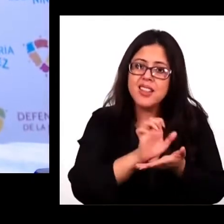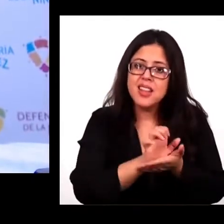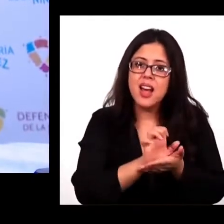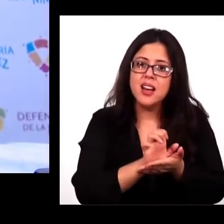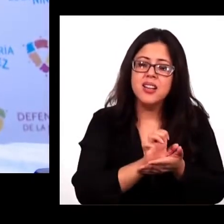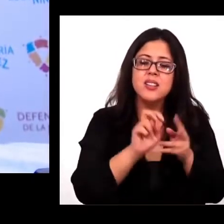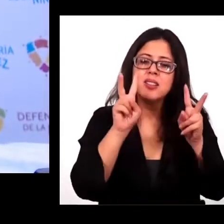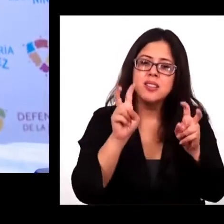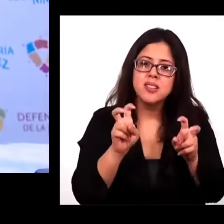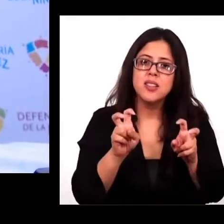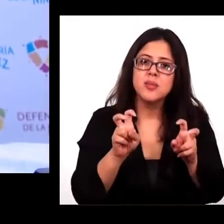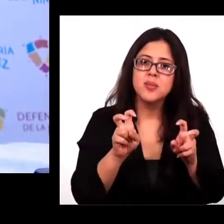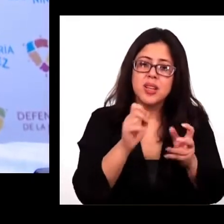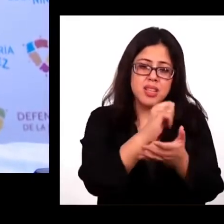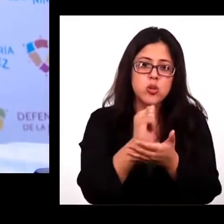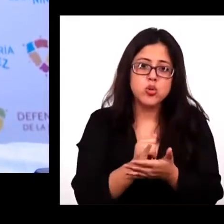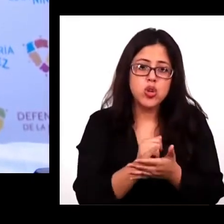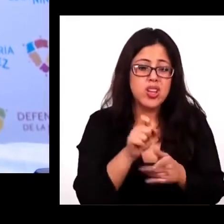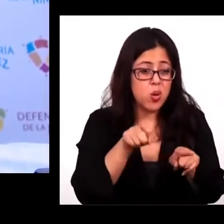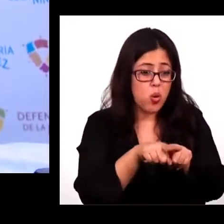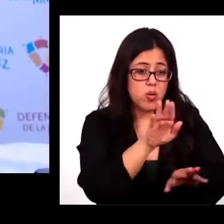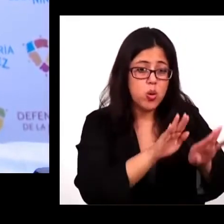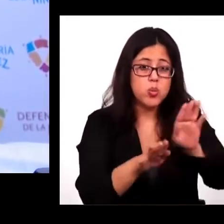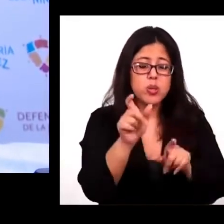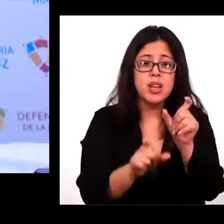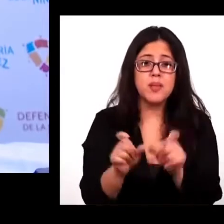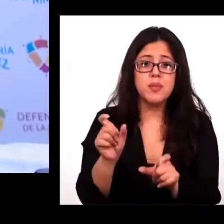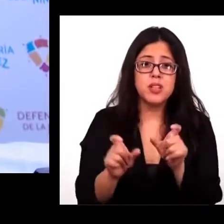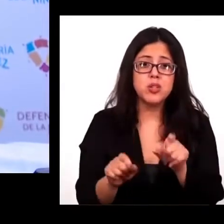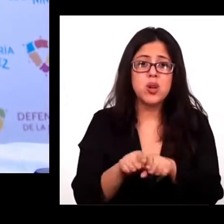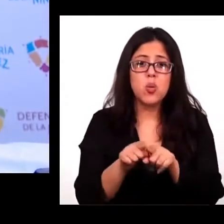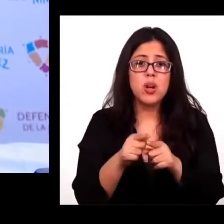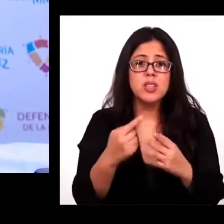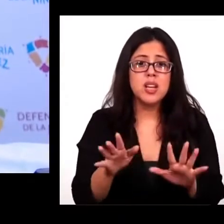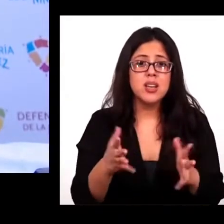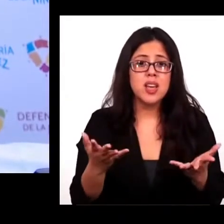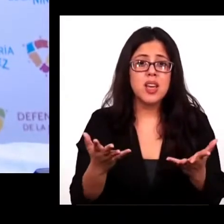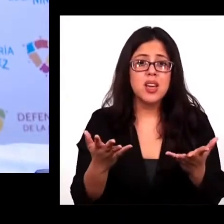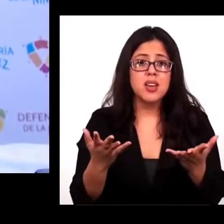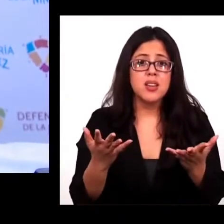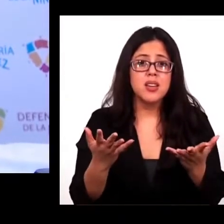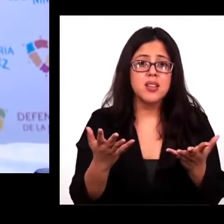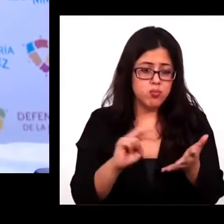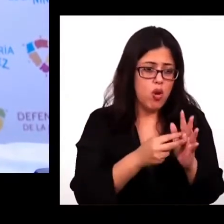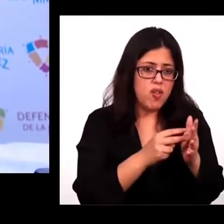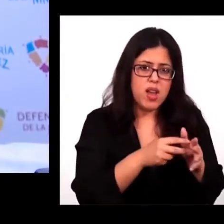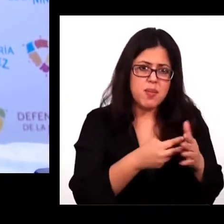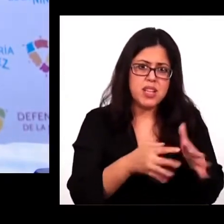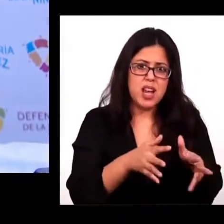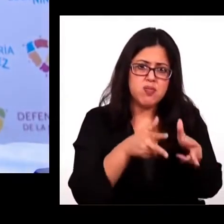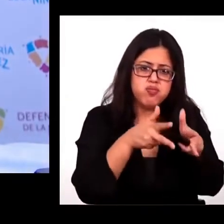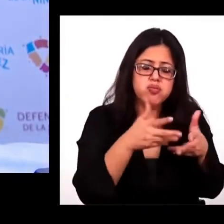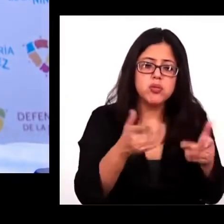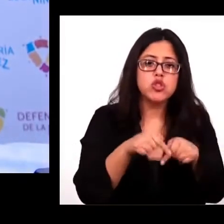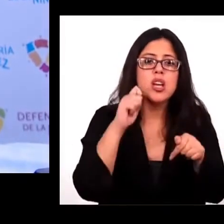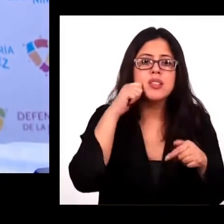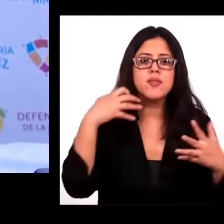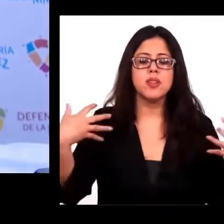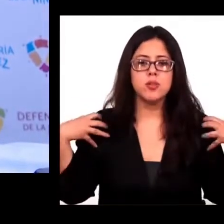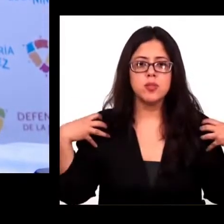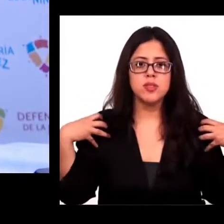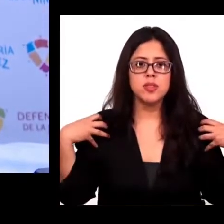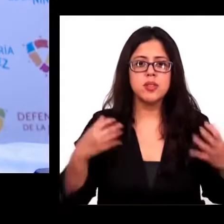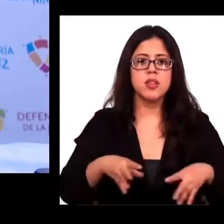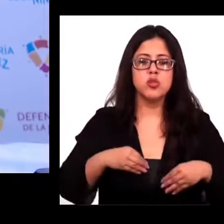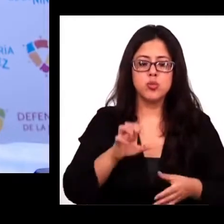sus agentes, en vez de proteger a las personas, las agrede y las violenta. Y por lo tanto, desde ahí, la responsabilidad que asume